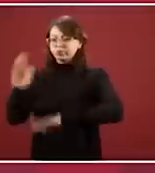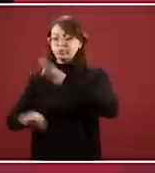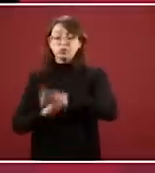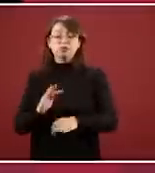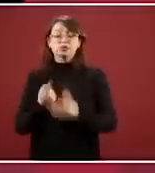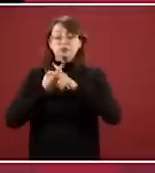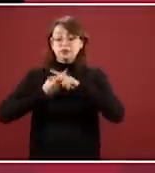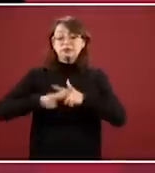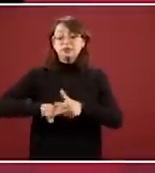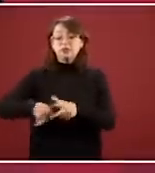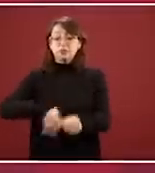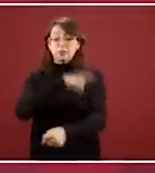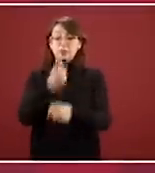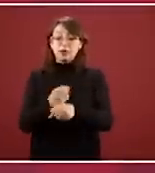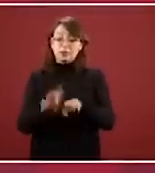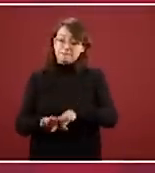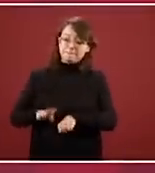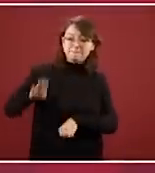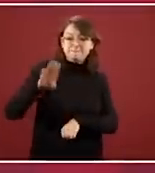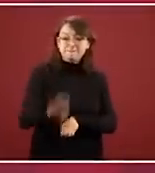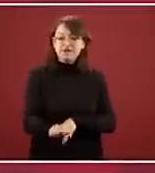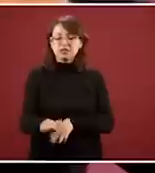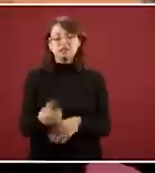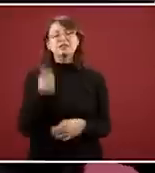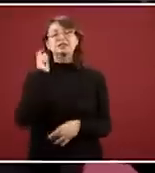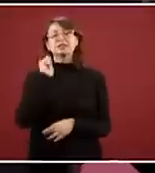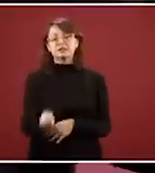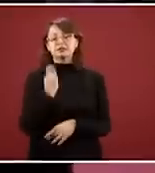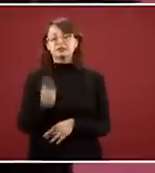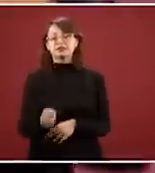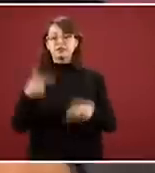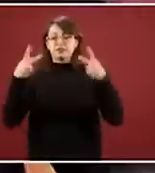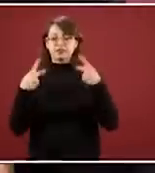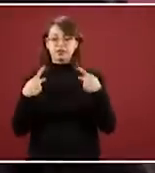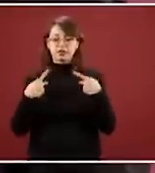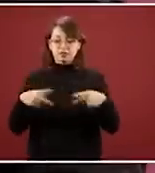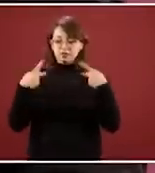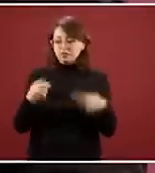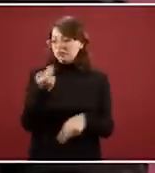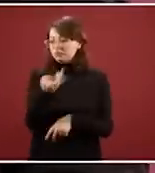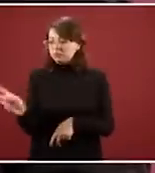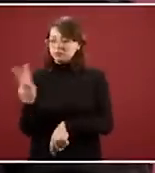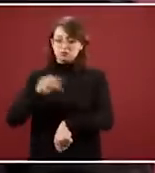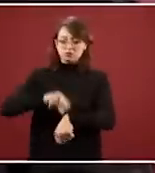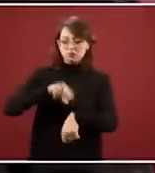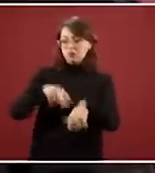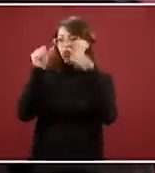paso, es decir, atención médica y medicamentos gratuitos.